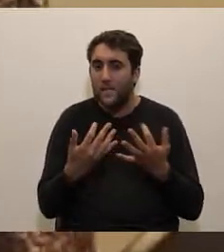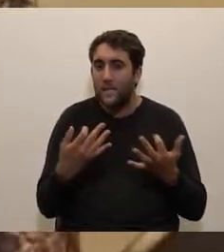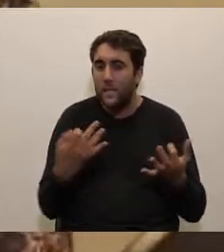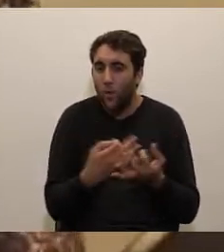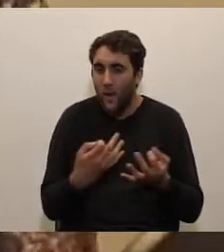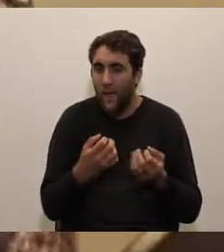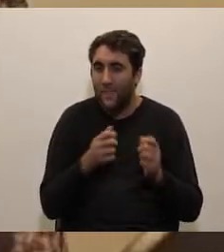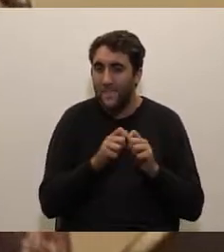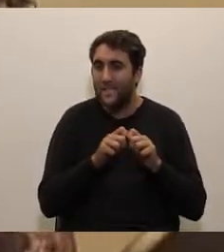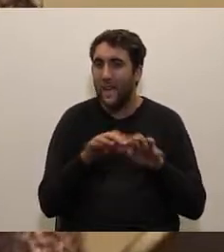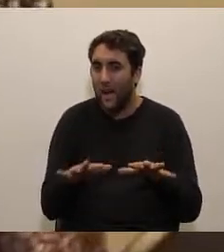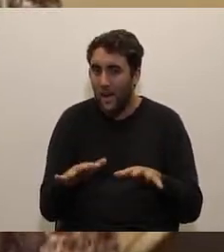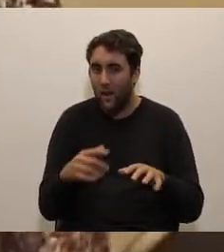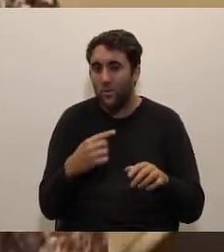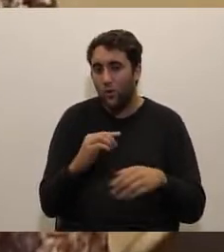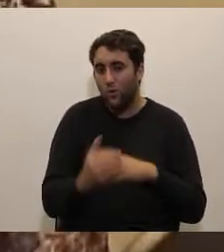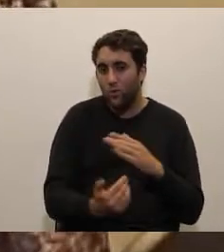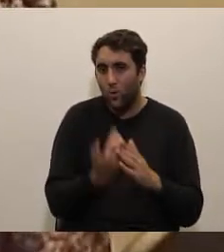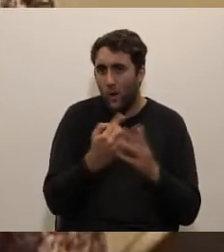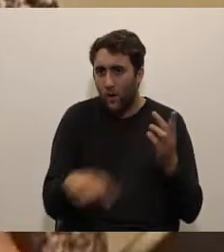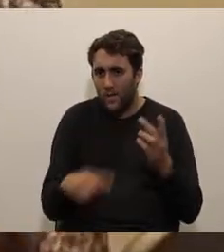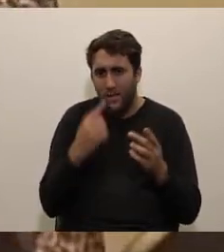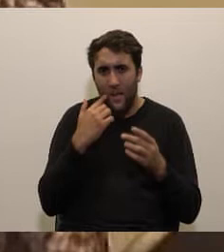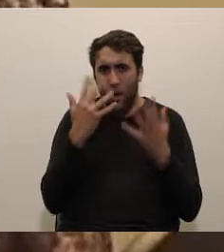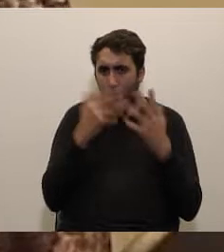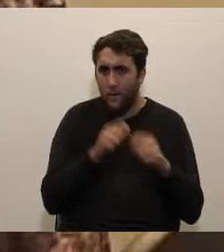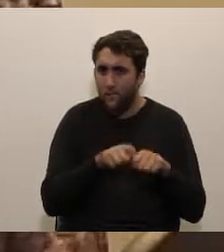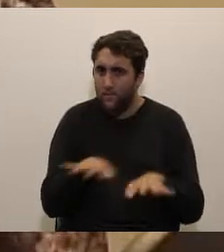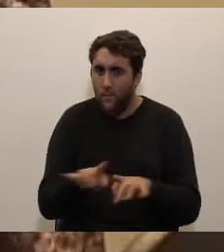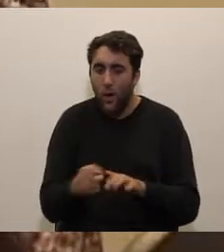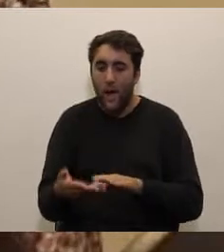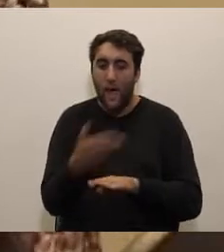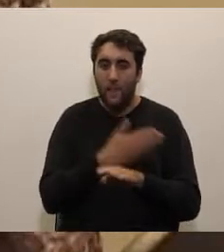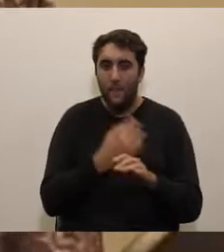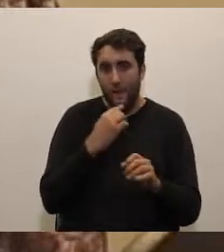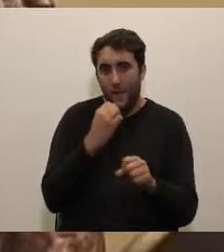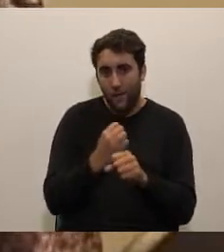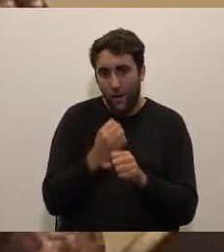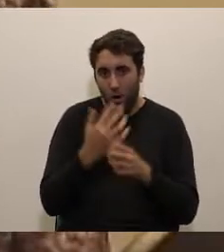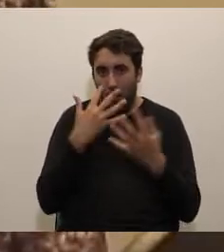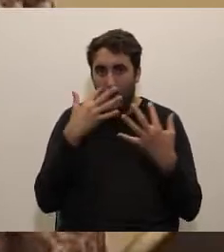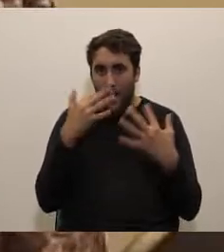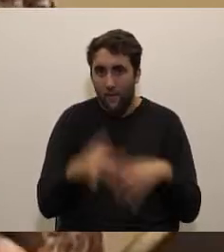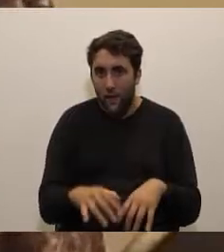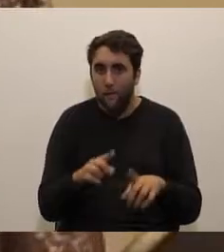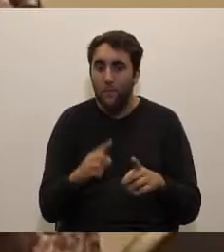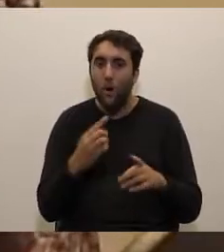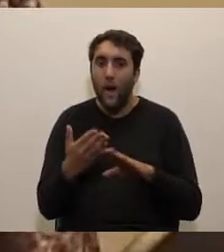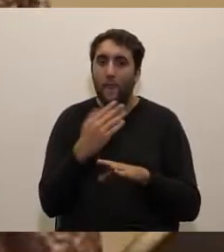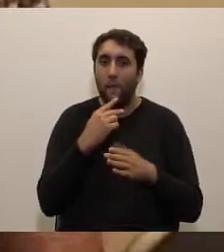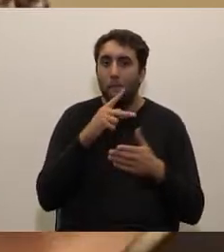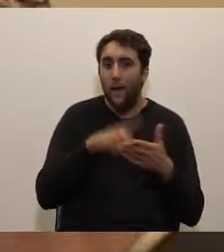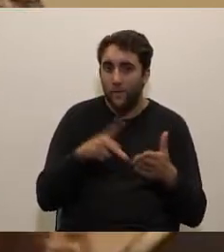de llegada, de impacto. Hay detrás un trabajo, muchas veces eso, de planificación,